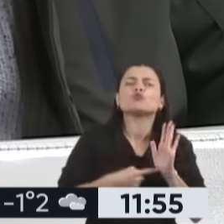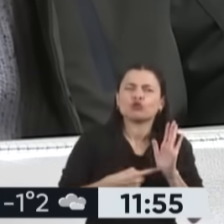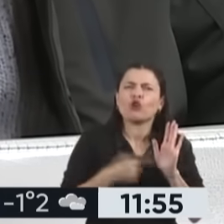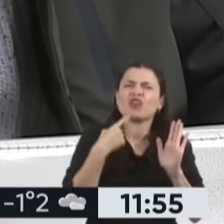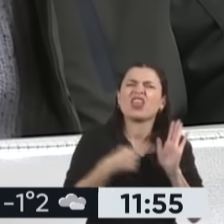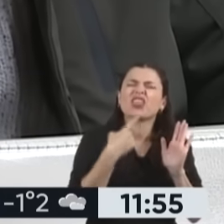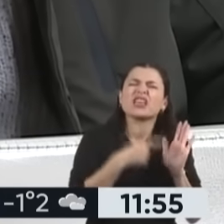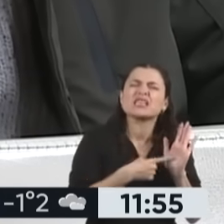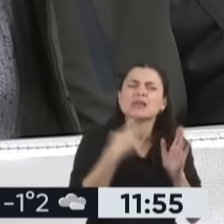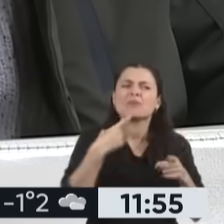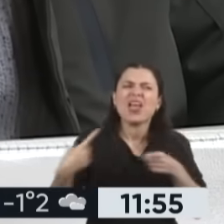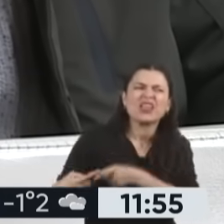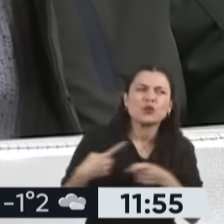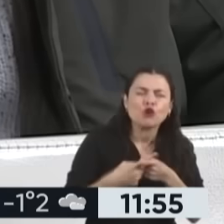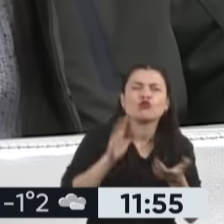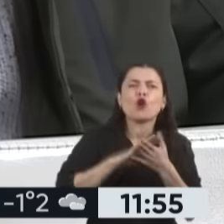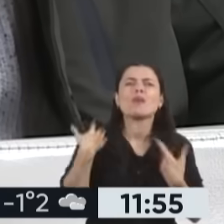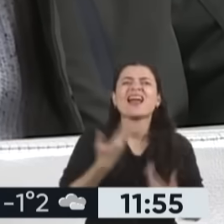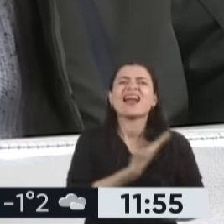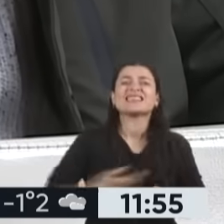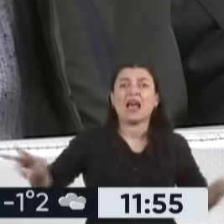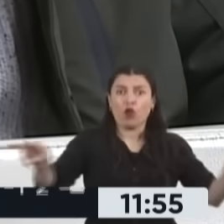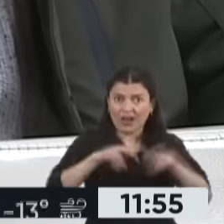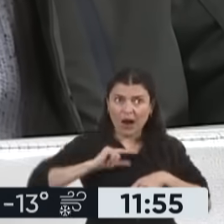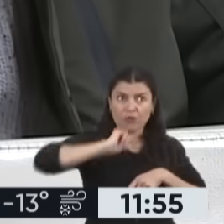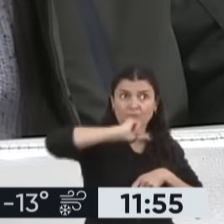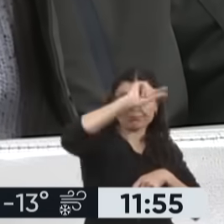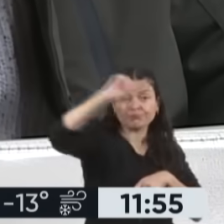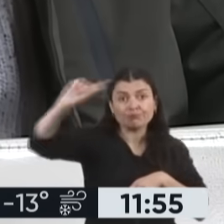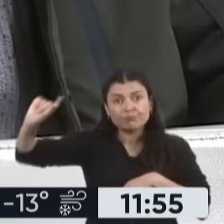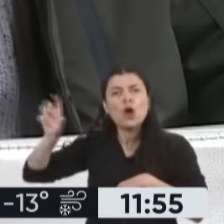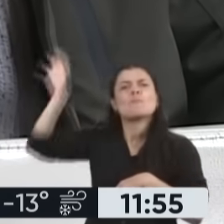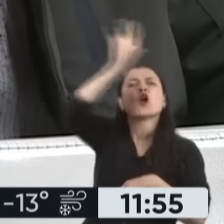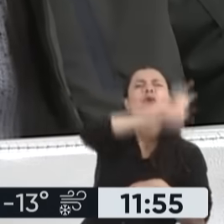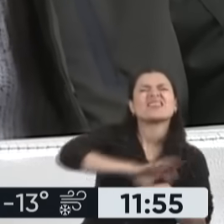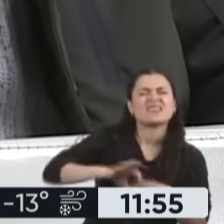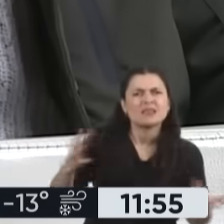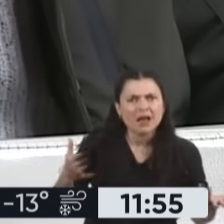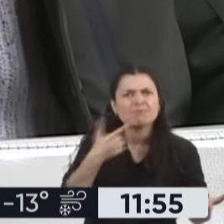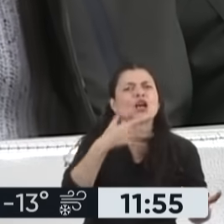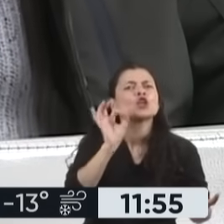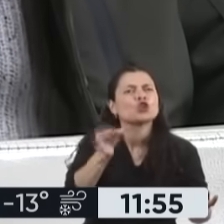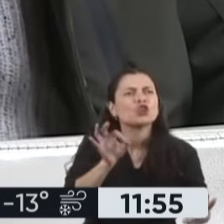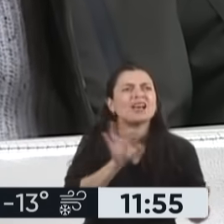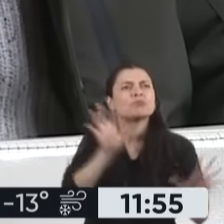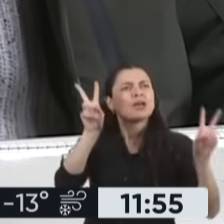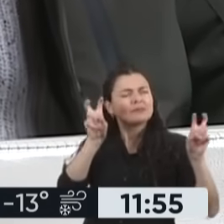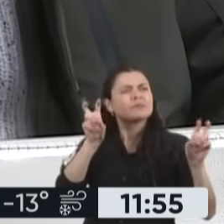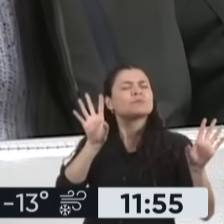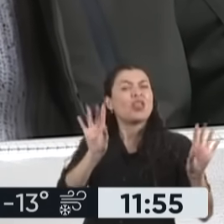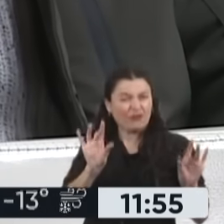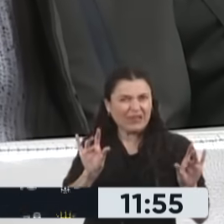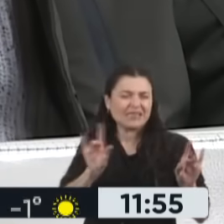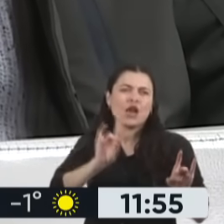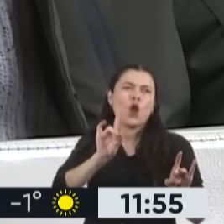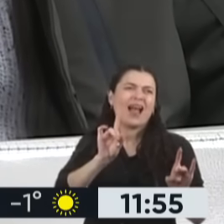es la discusión de la coparticipación. Entiendo que es un tema más complejo que no se va a abordar,